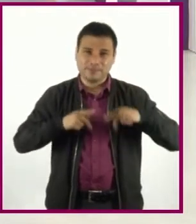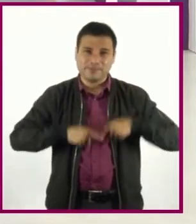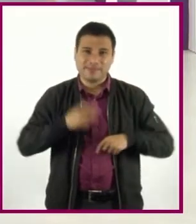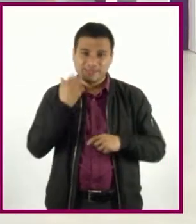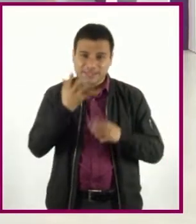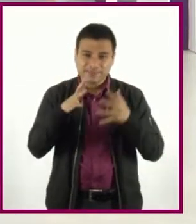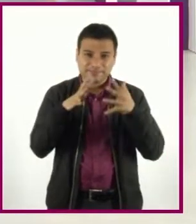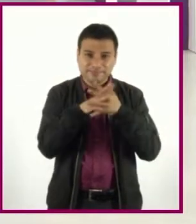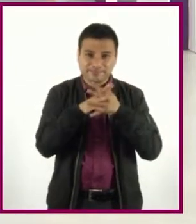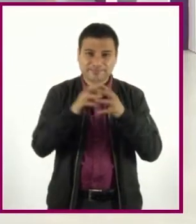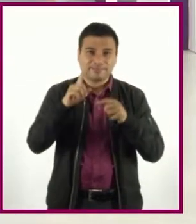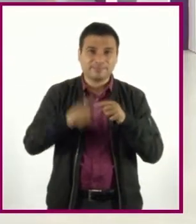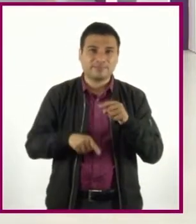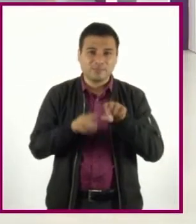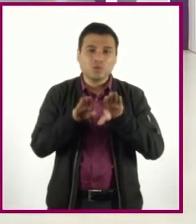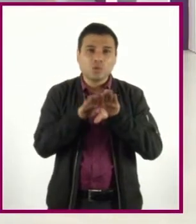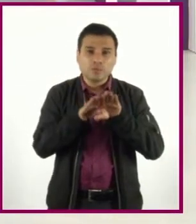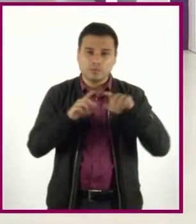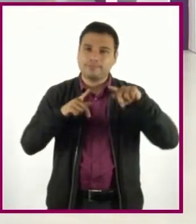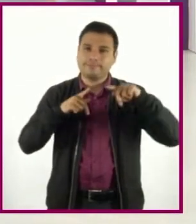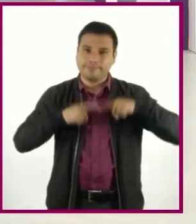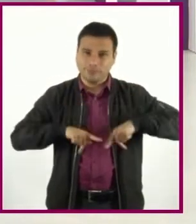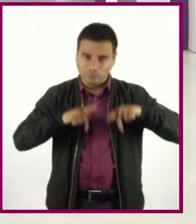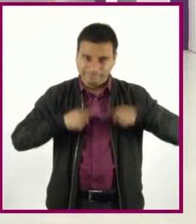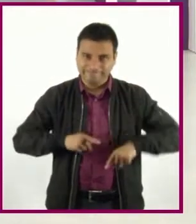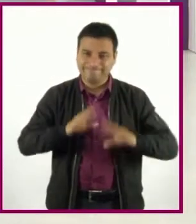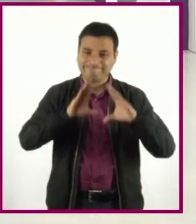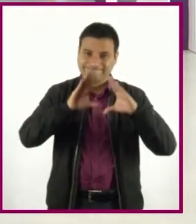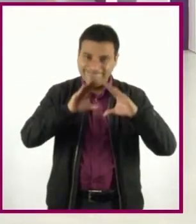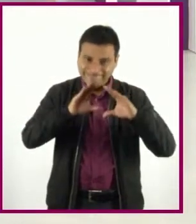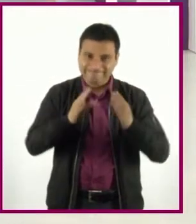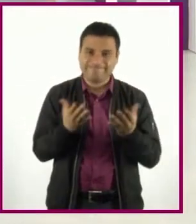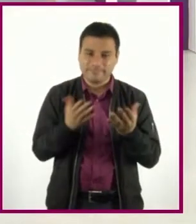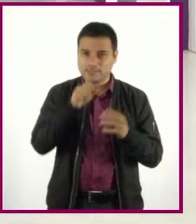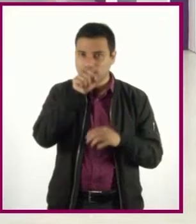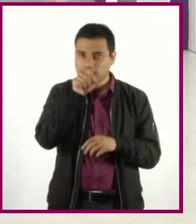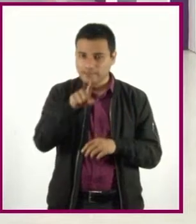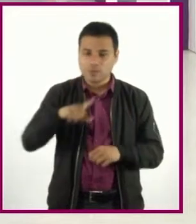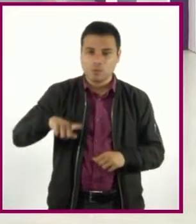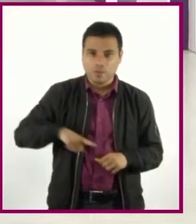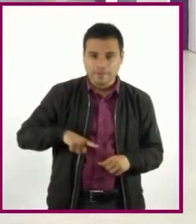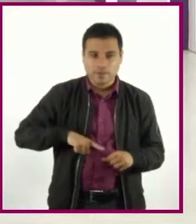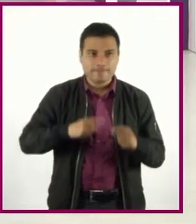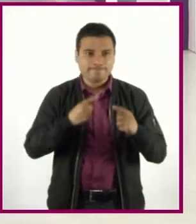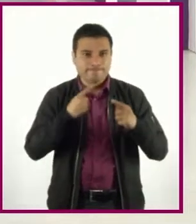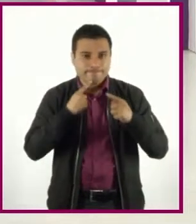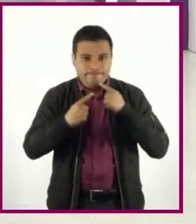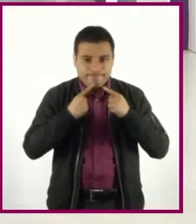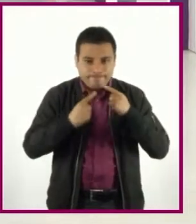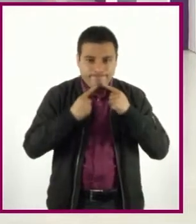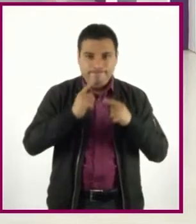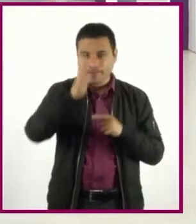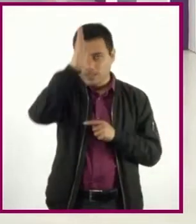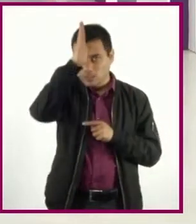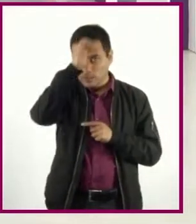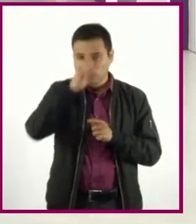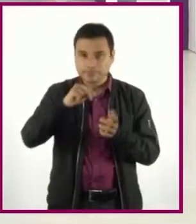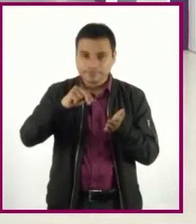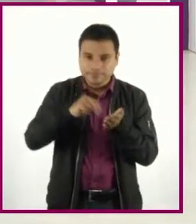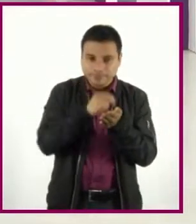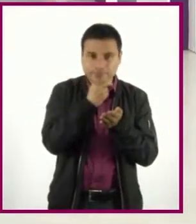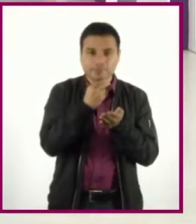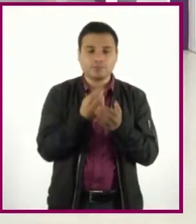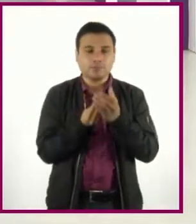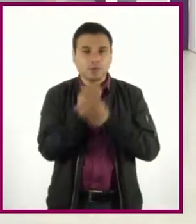través de la concientización a la población, las negociaciones diplomáticas, la firma de tratados, la construcción